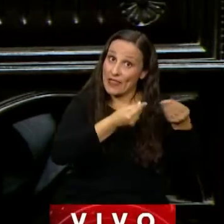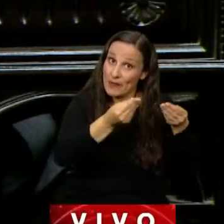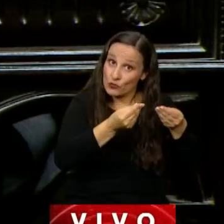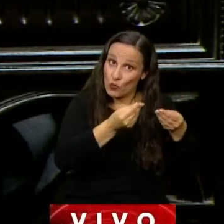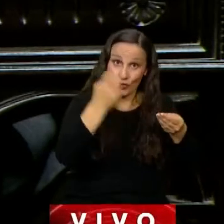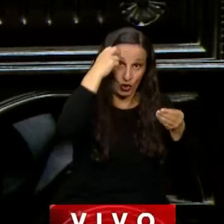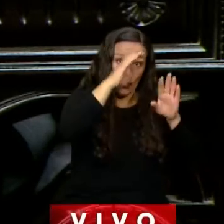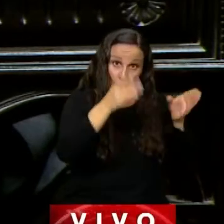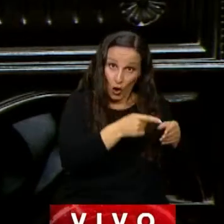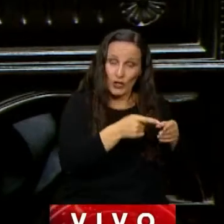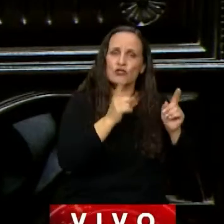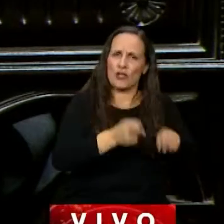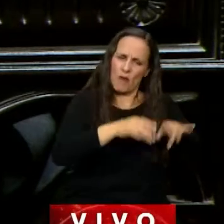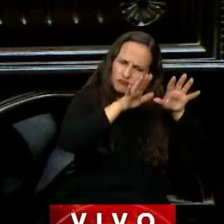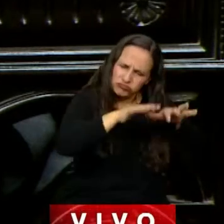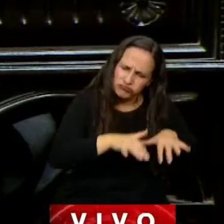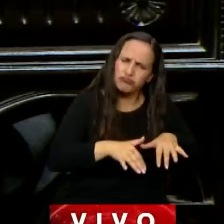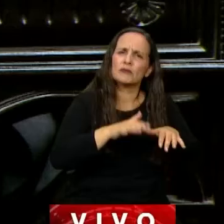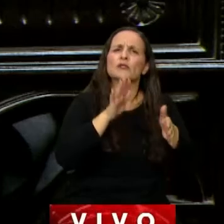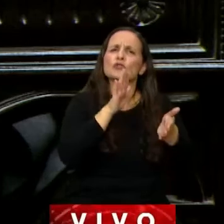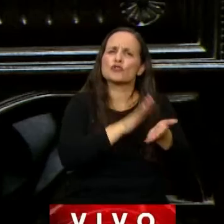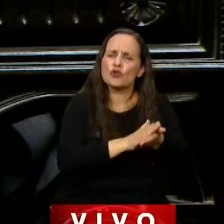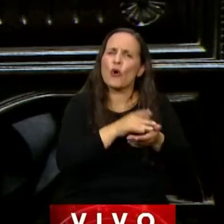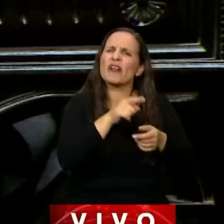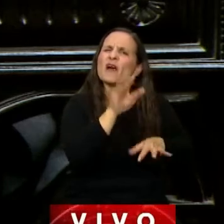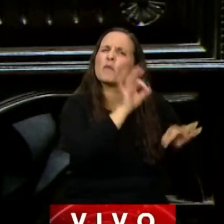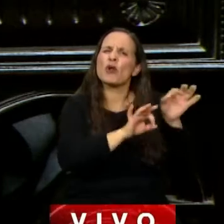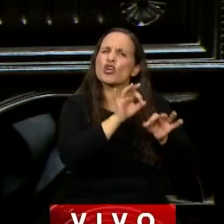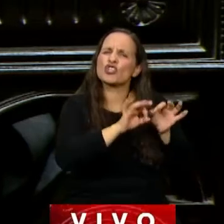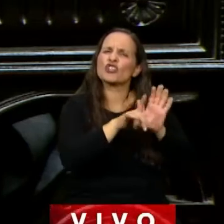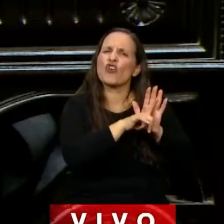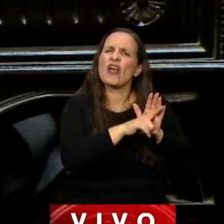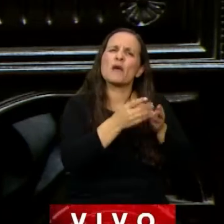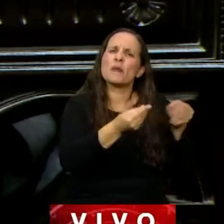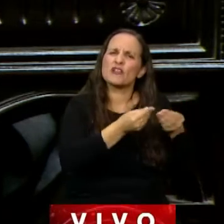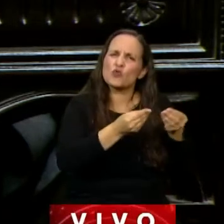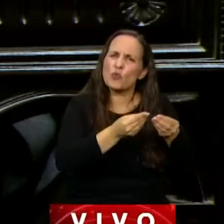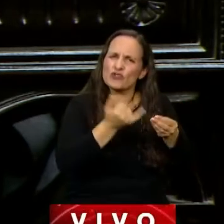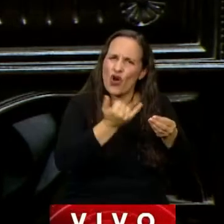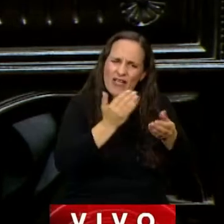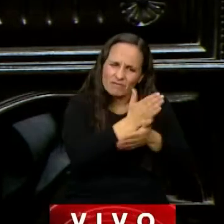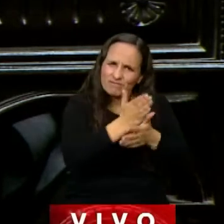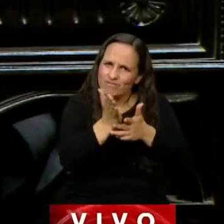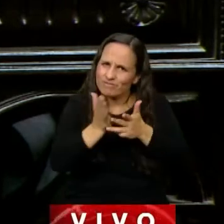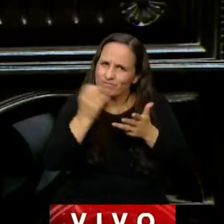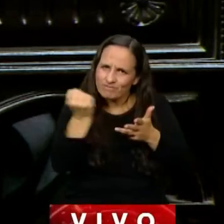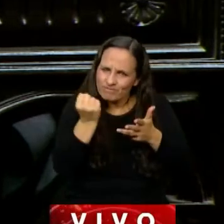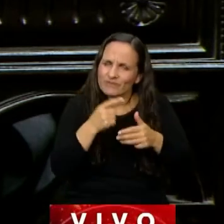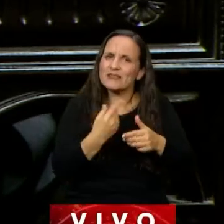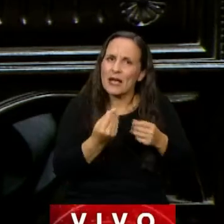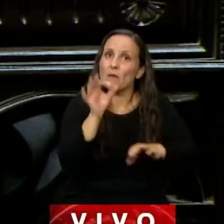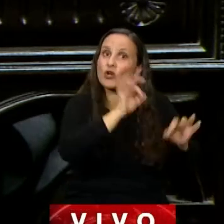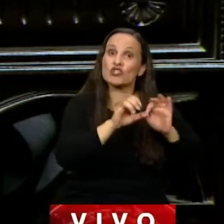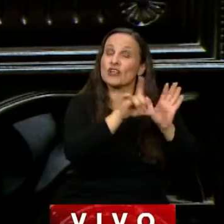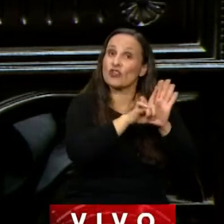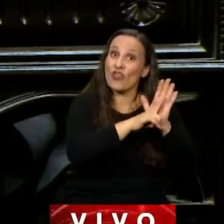Congreso informa sobre las líneas esenciales que rigen este proyecto de presupuesto. Cito nuevamente: el proyecto de